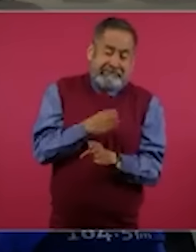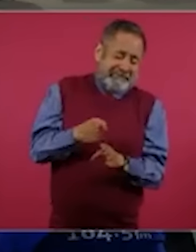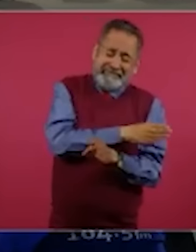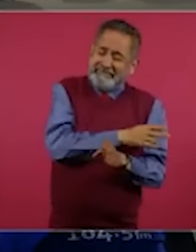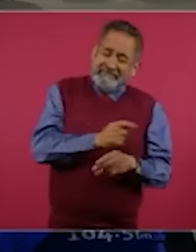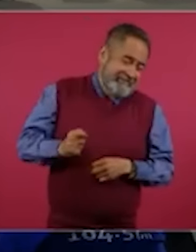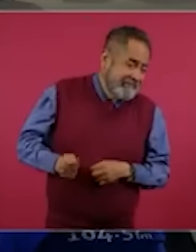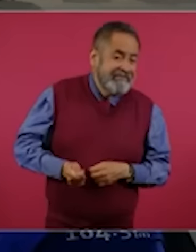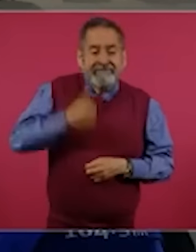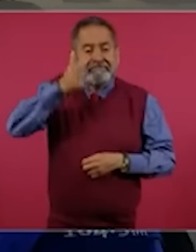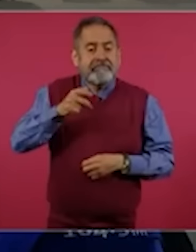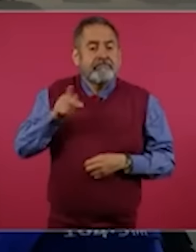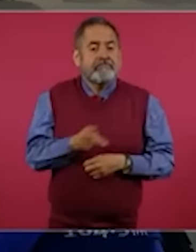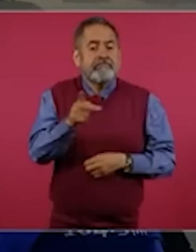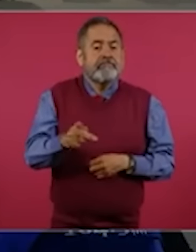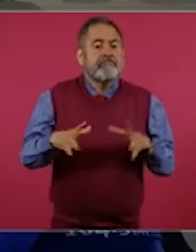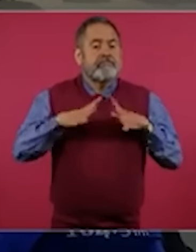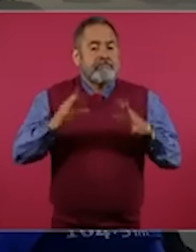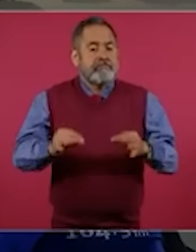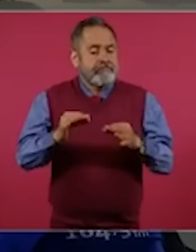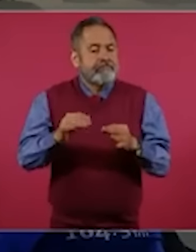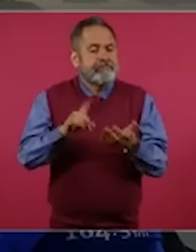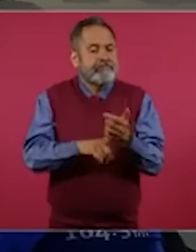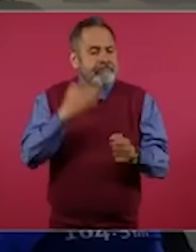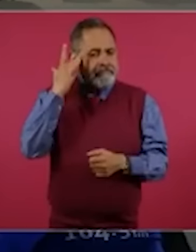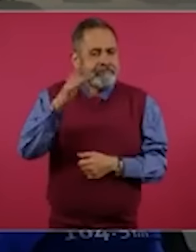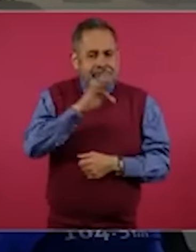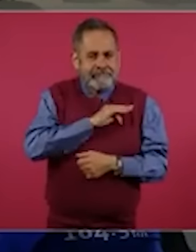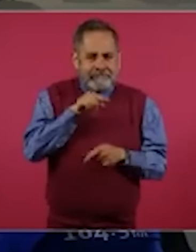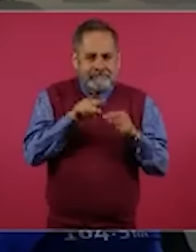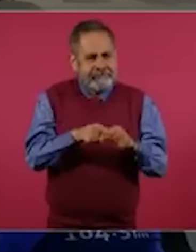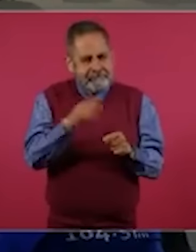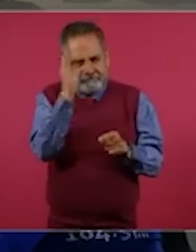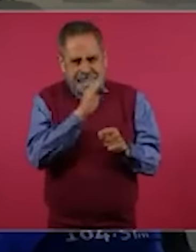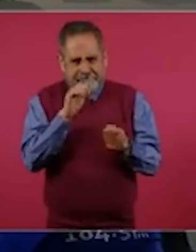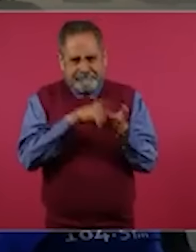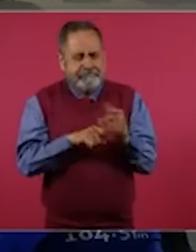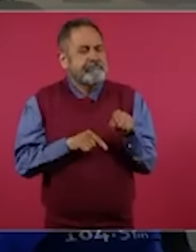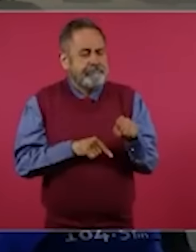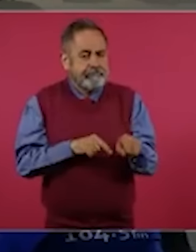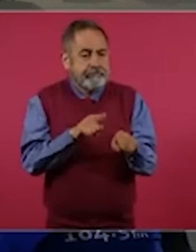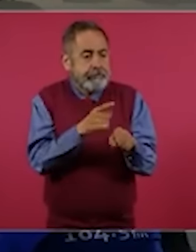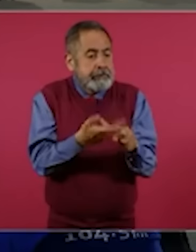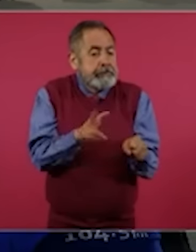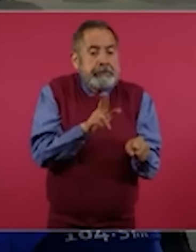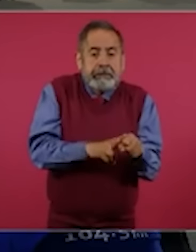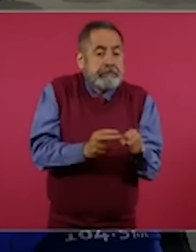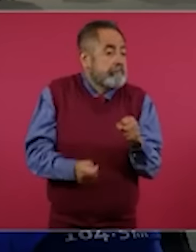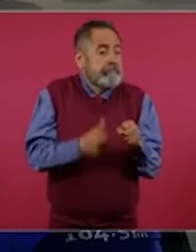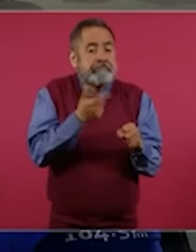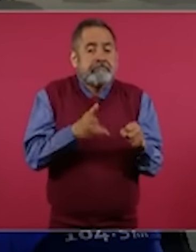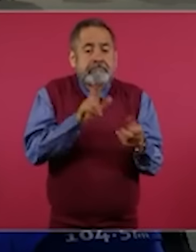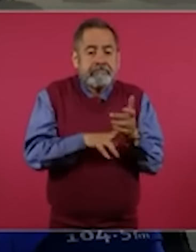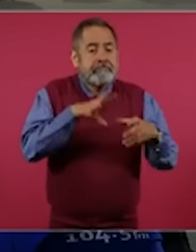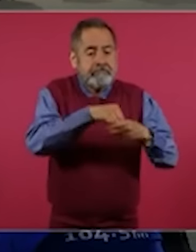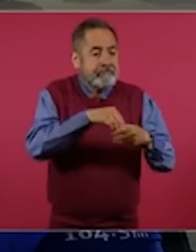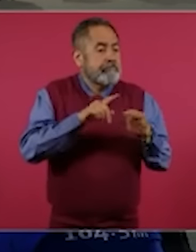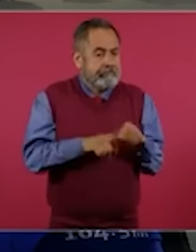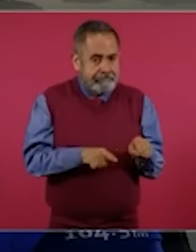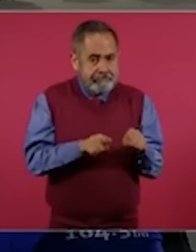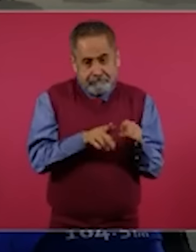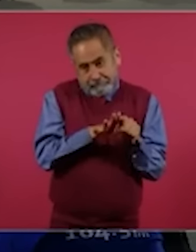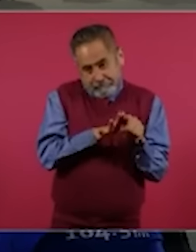Michoacán, y tiene una vocación muy especial porque se hace un hospital, y toda